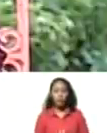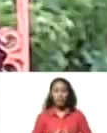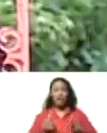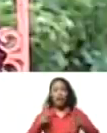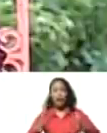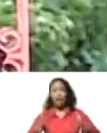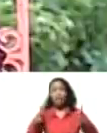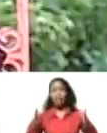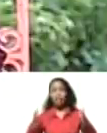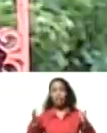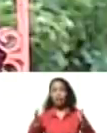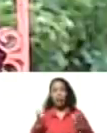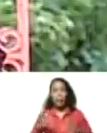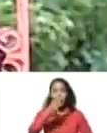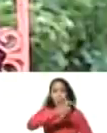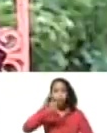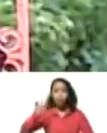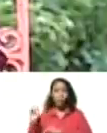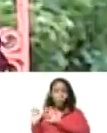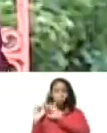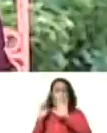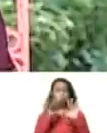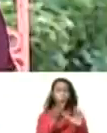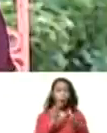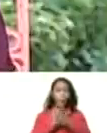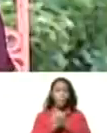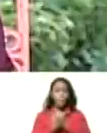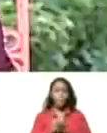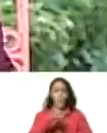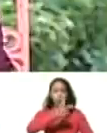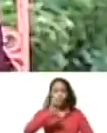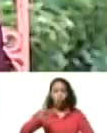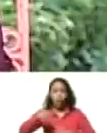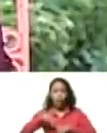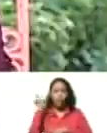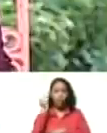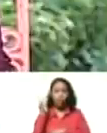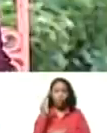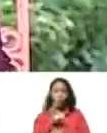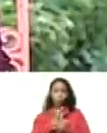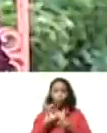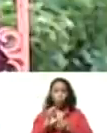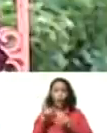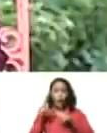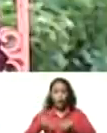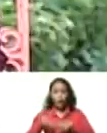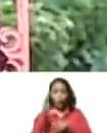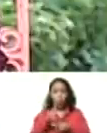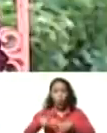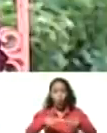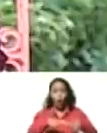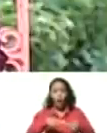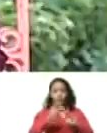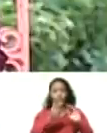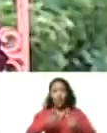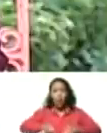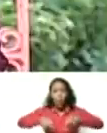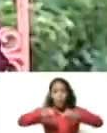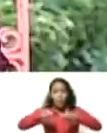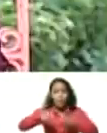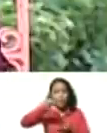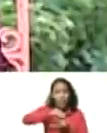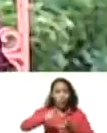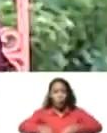gigantescas de personas, de compatriotas en los lugares comerciales, en los